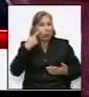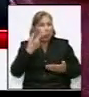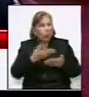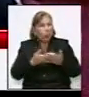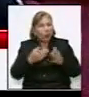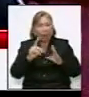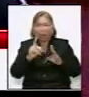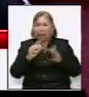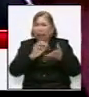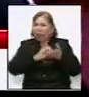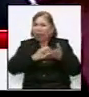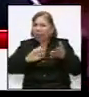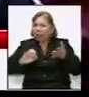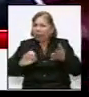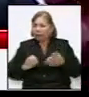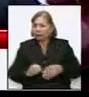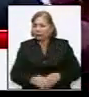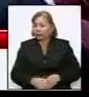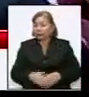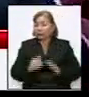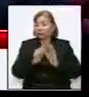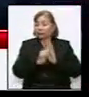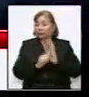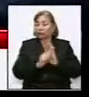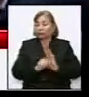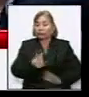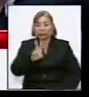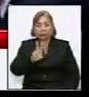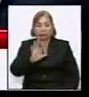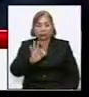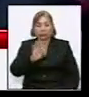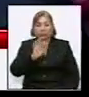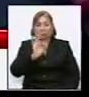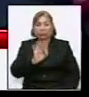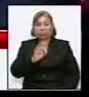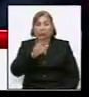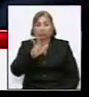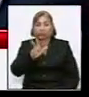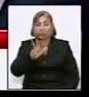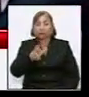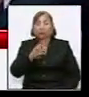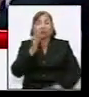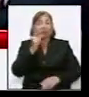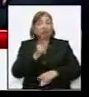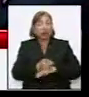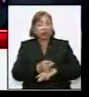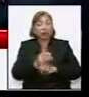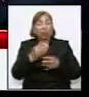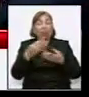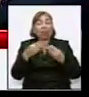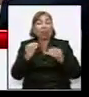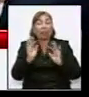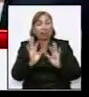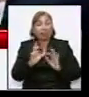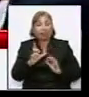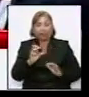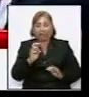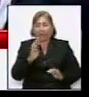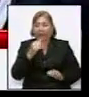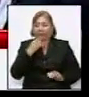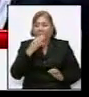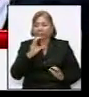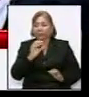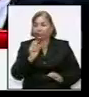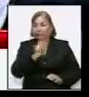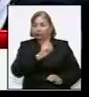no lo han retirado en el artículo 29 punto 3 son infracciones leves en el inciso se